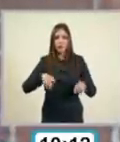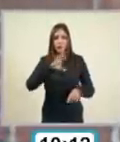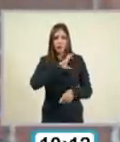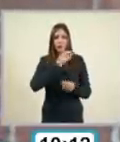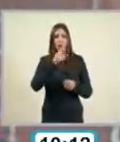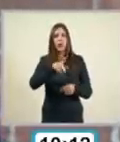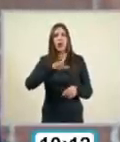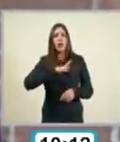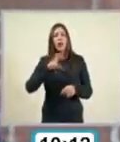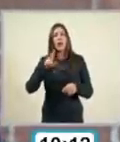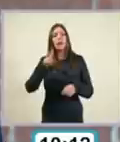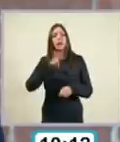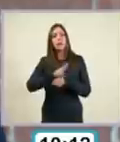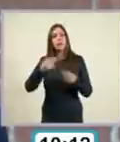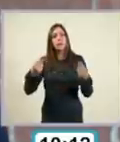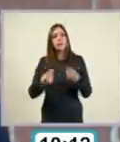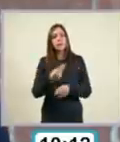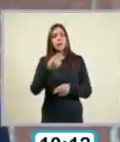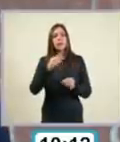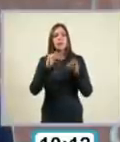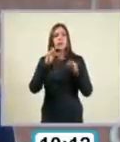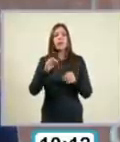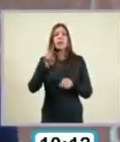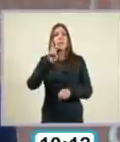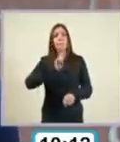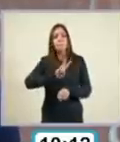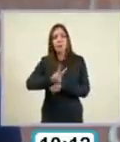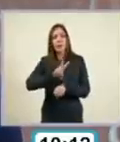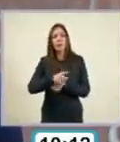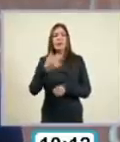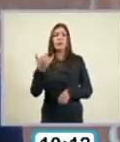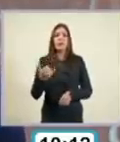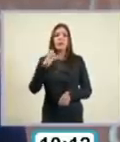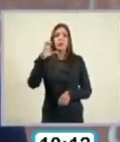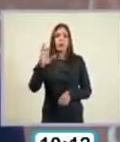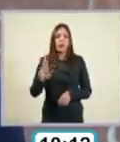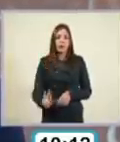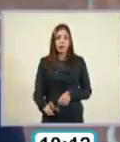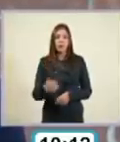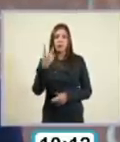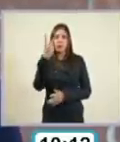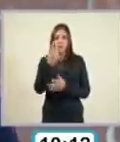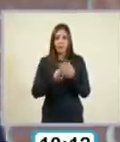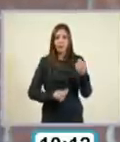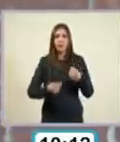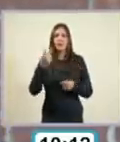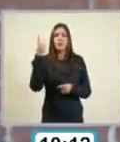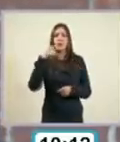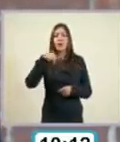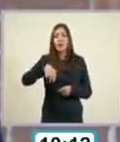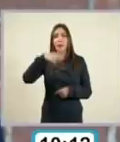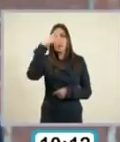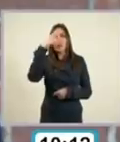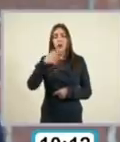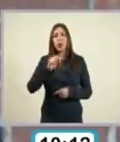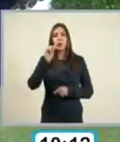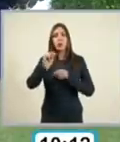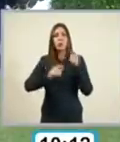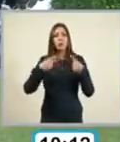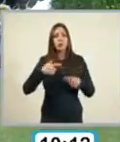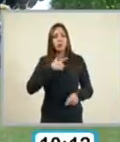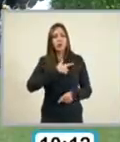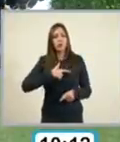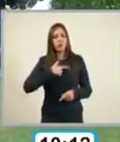venezolana y costarricense. Correcto. Allá la gente te aprecia mucho y en México pues estás ganando muchos seguidores y eso está muy padre. Sí, ¿Cómo sí, te sí.